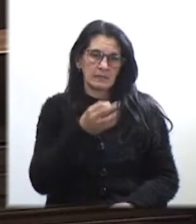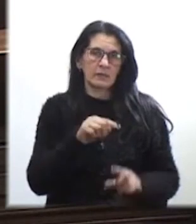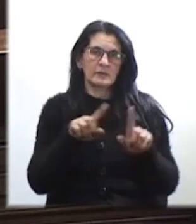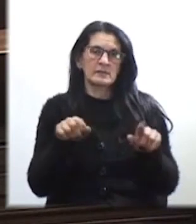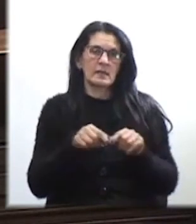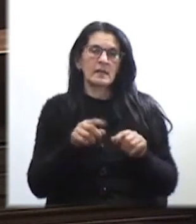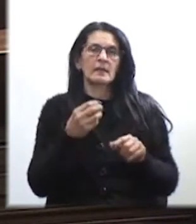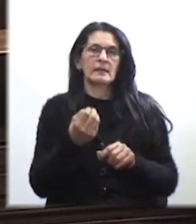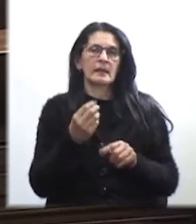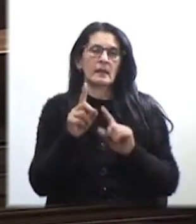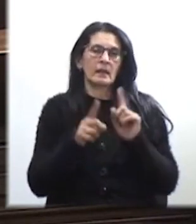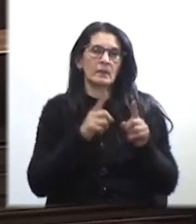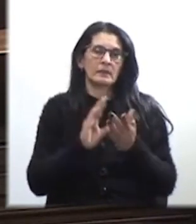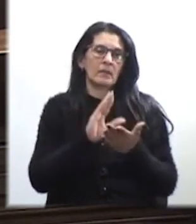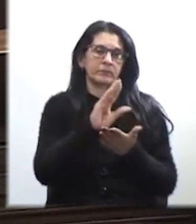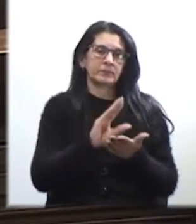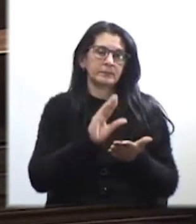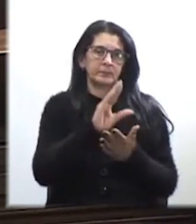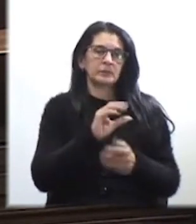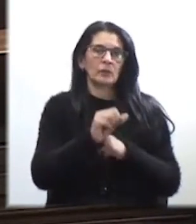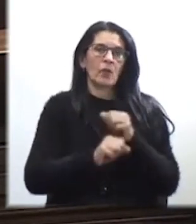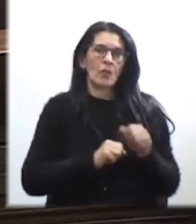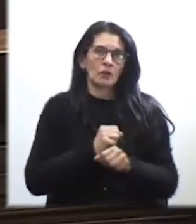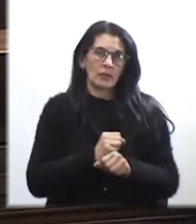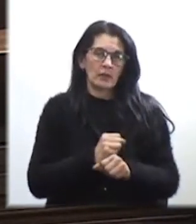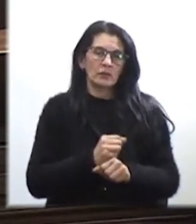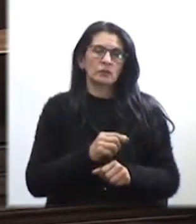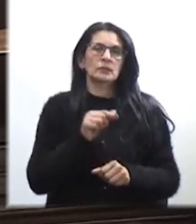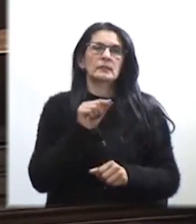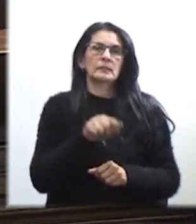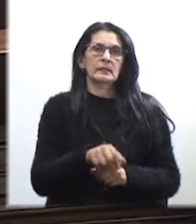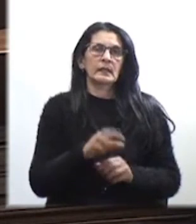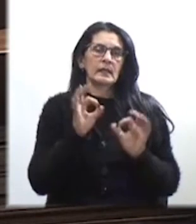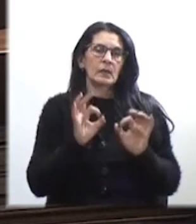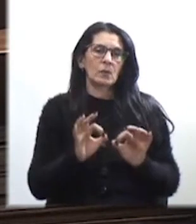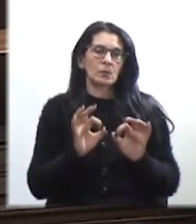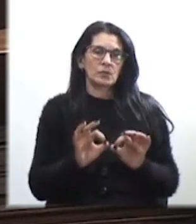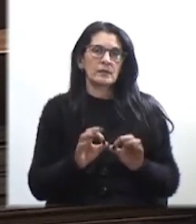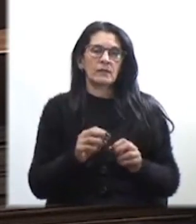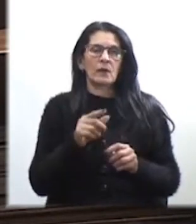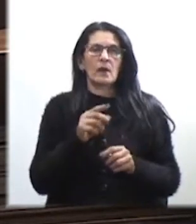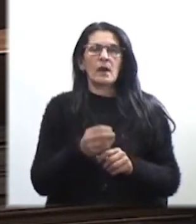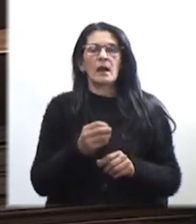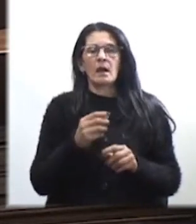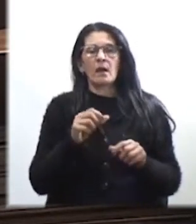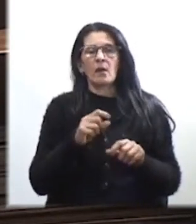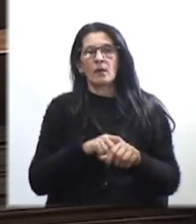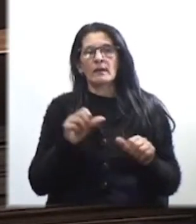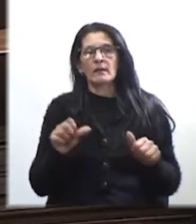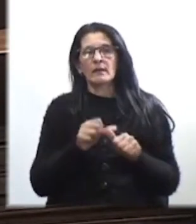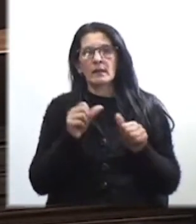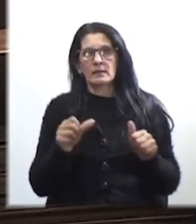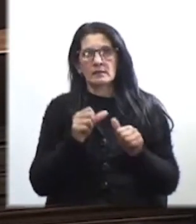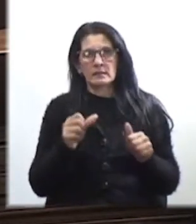dinero que la universidad recibe todos los años y que vuelcan prácticamente exclusivamente a obras de construcción y a la